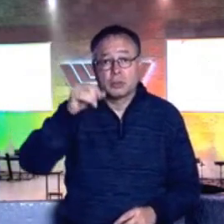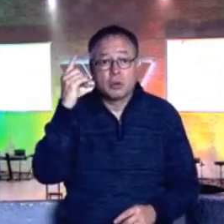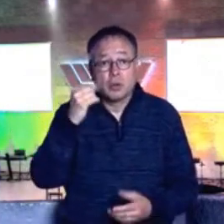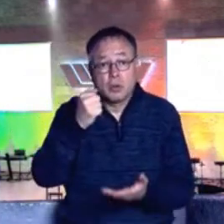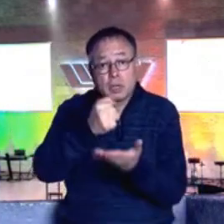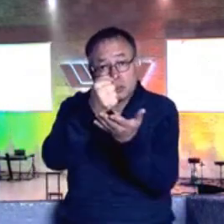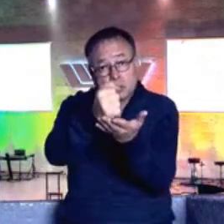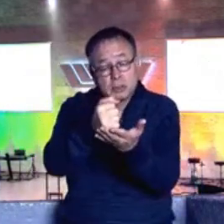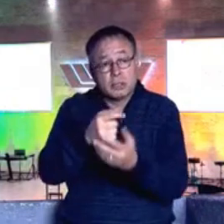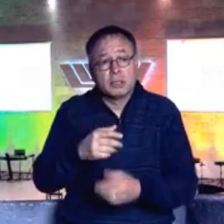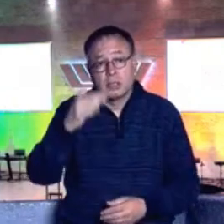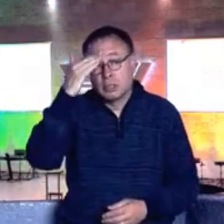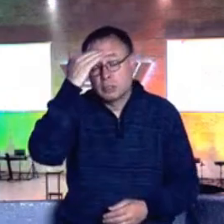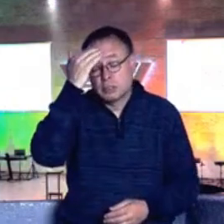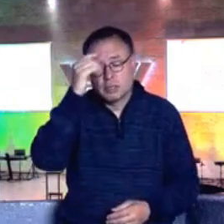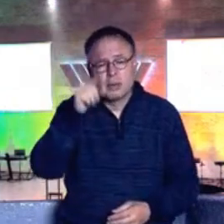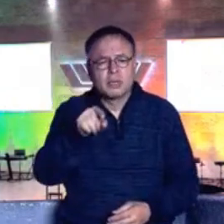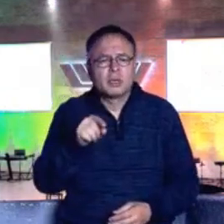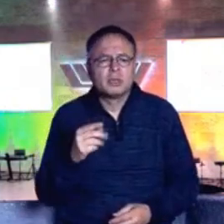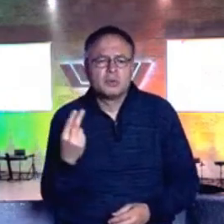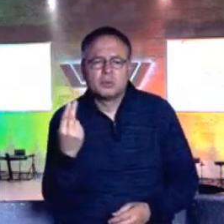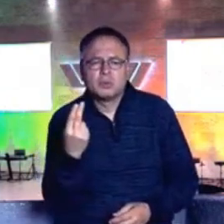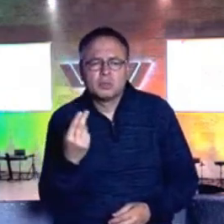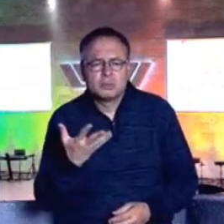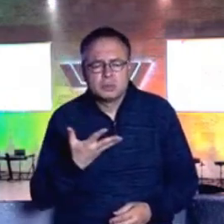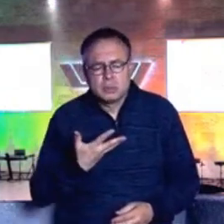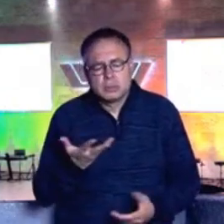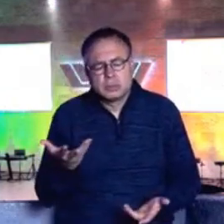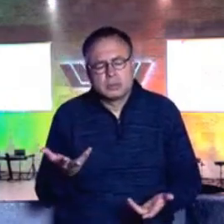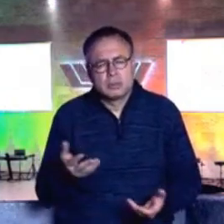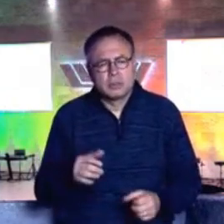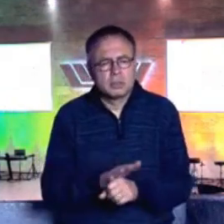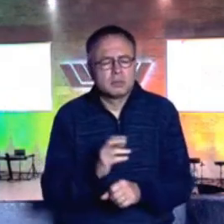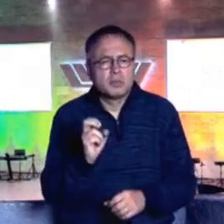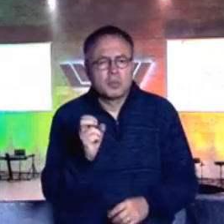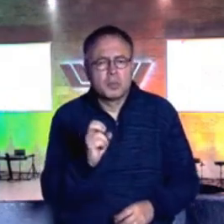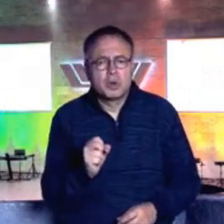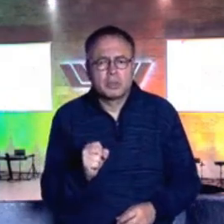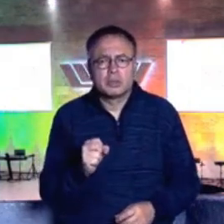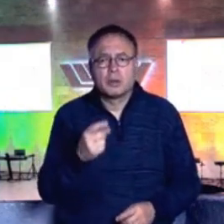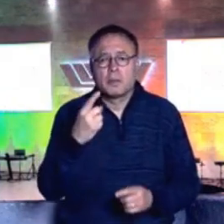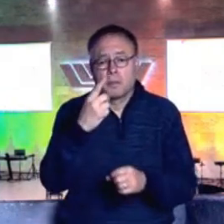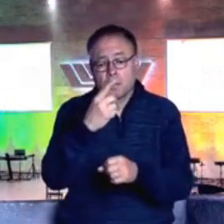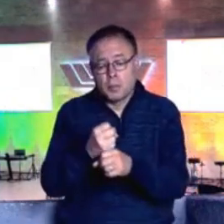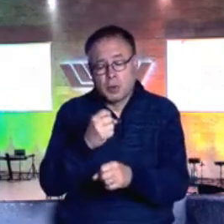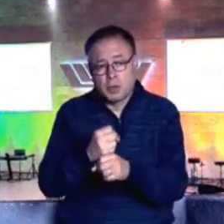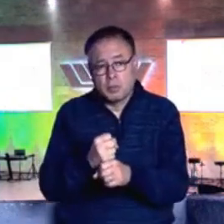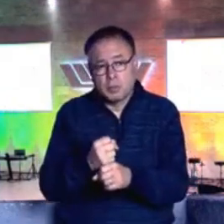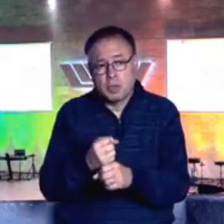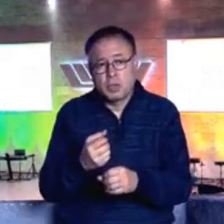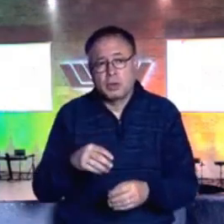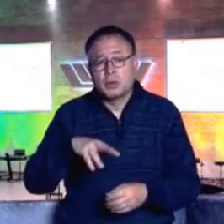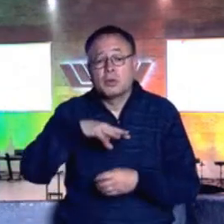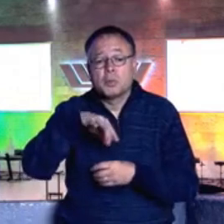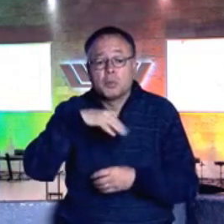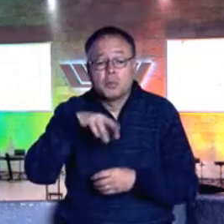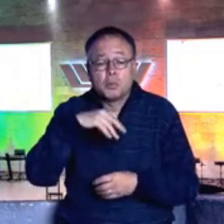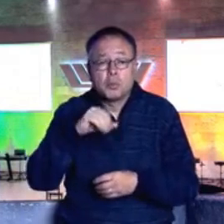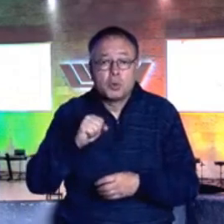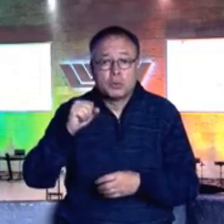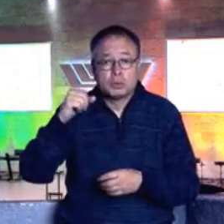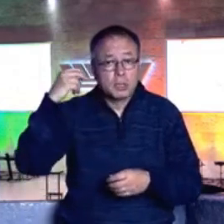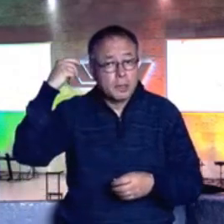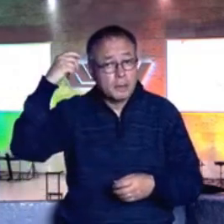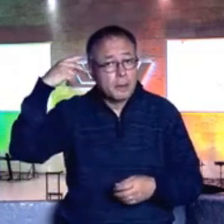sabe que ustedes tienen necesidad de todas estas cosas por lo tanto busquen primeramente el reino de Dios y su justicia